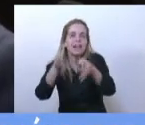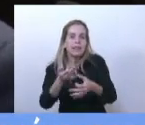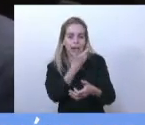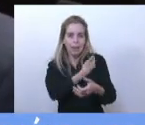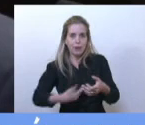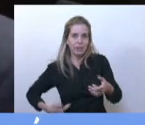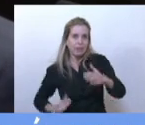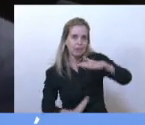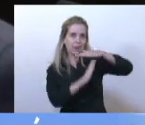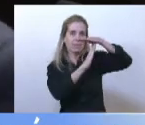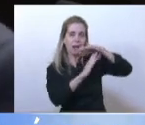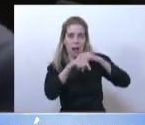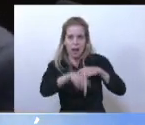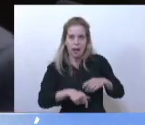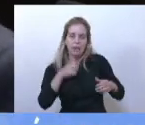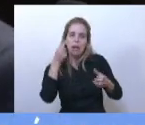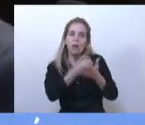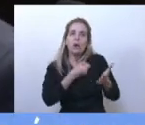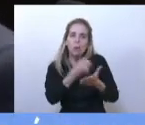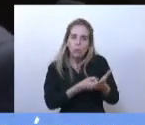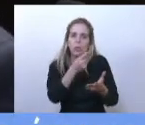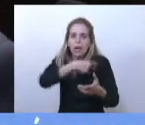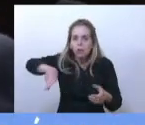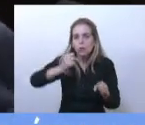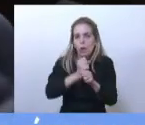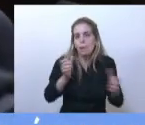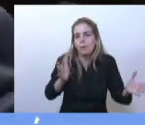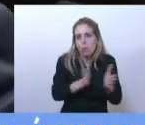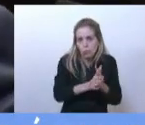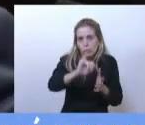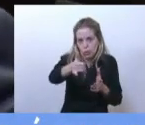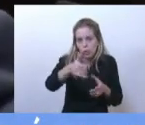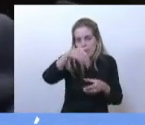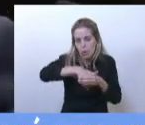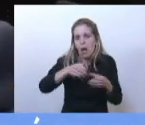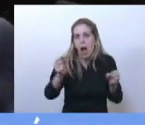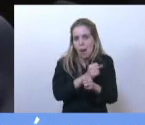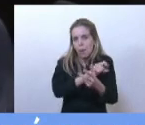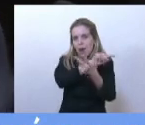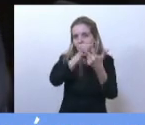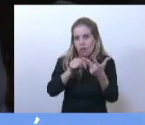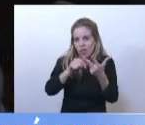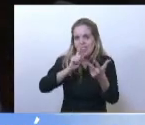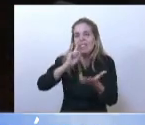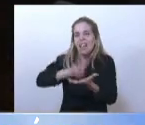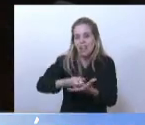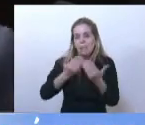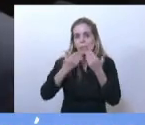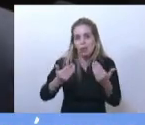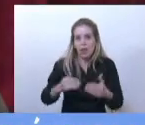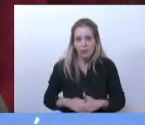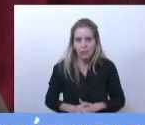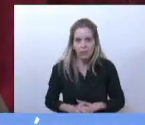batalla de que estamos todos del mismo lado vamos a acompañar la aprobación de estos tres decretos de necesidad y urgencia muchas gracias